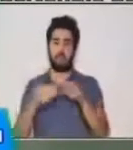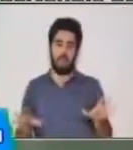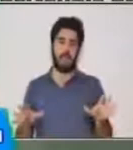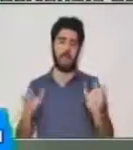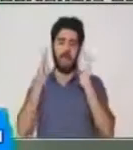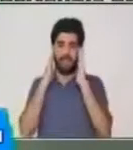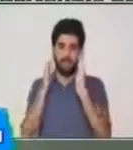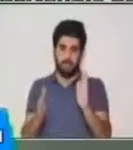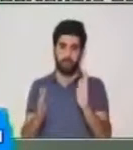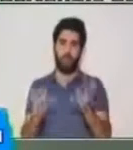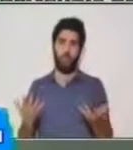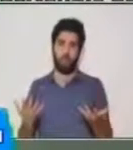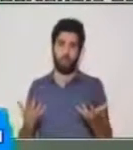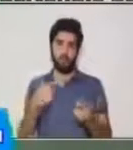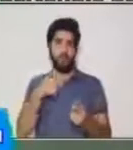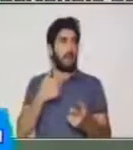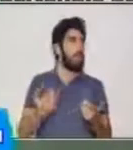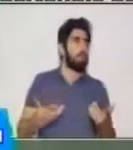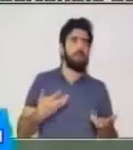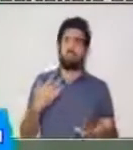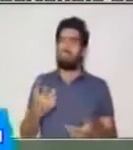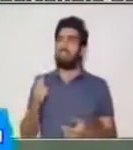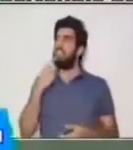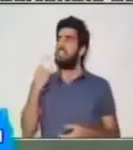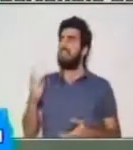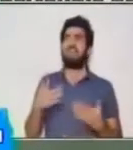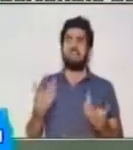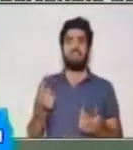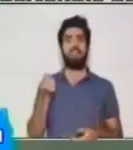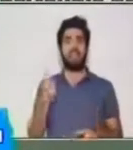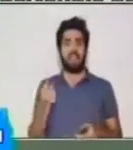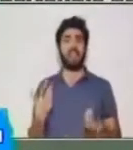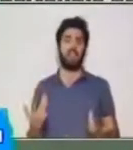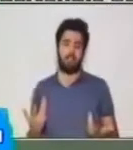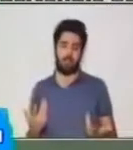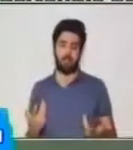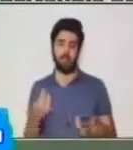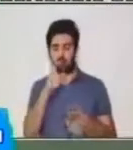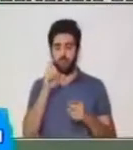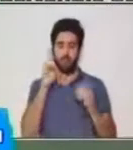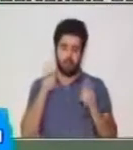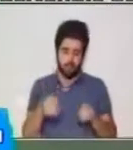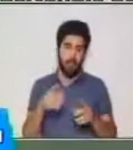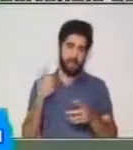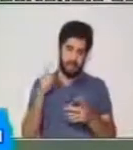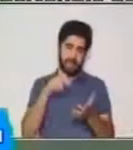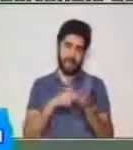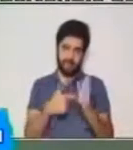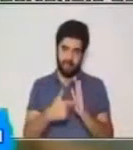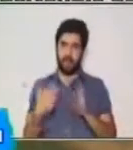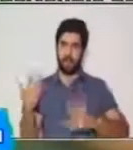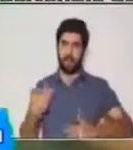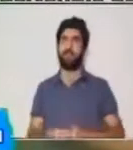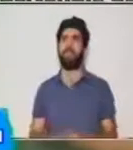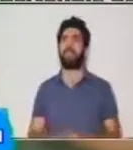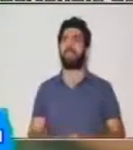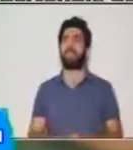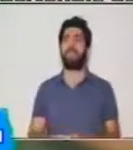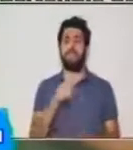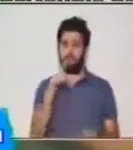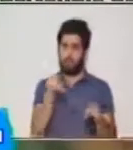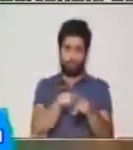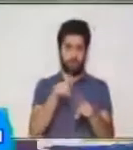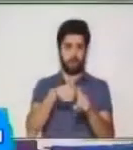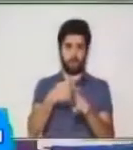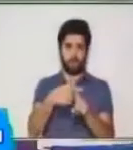completamente, estabas distraído y no sabes cuál fue la instrucción y no lograste descifrar cuál era el objeto que había desaparecido. Al escuchar hacemos lo